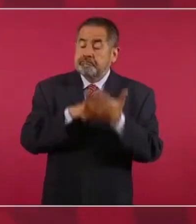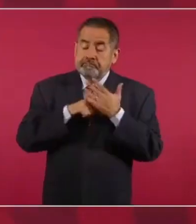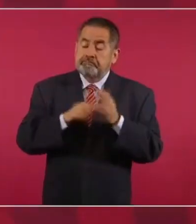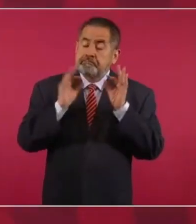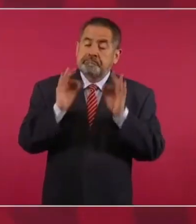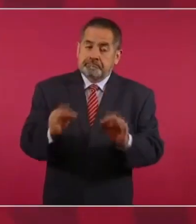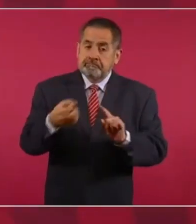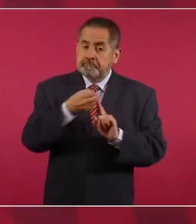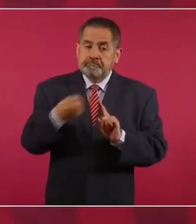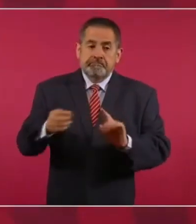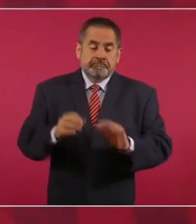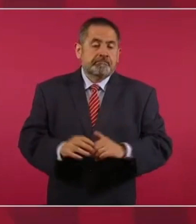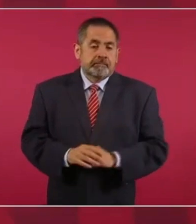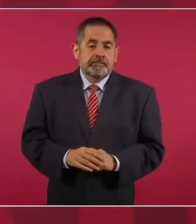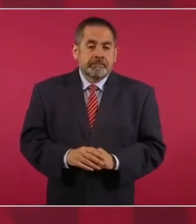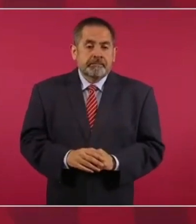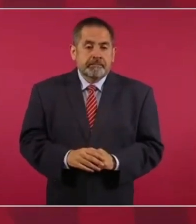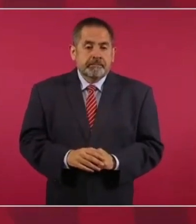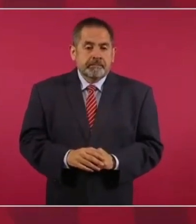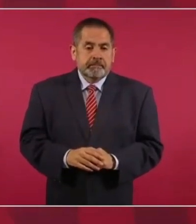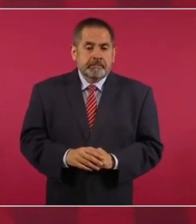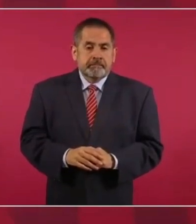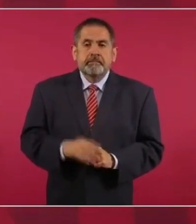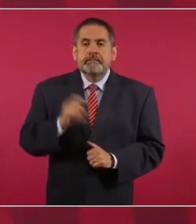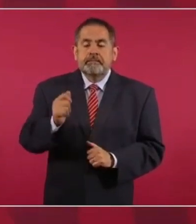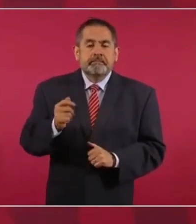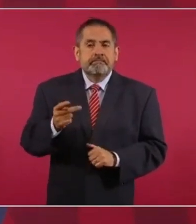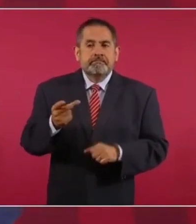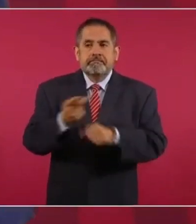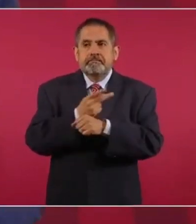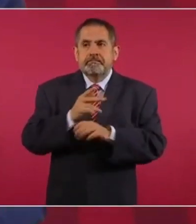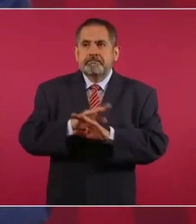Ya quedó atrás